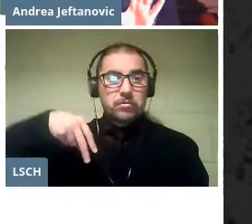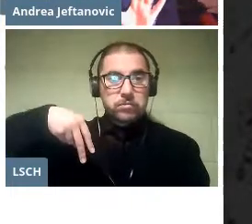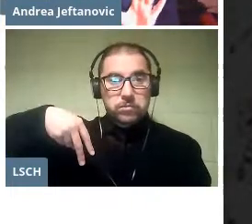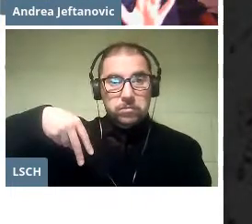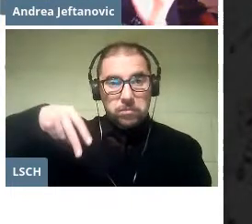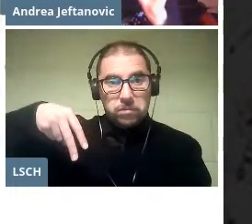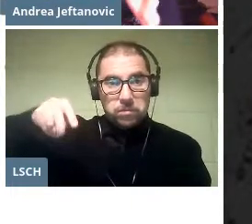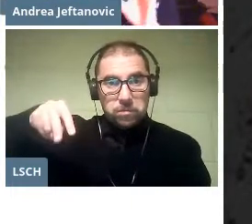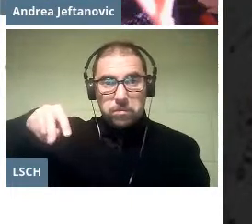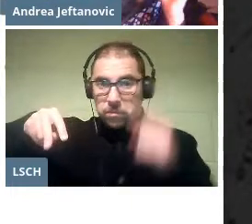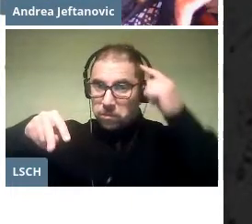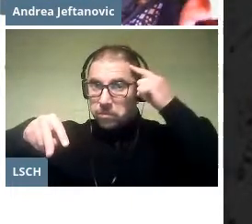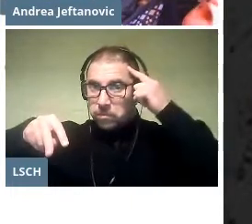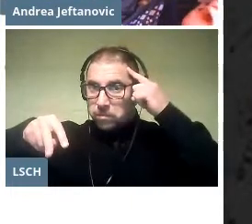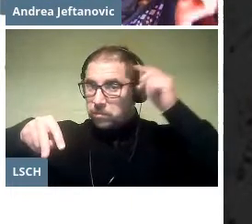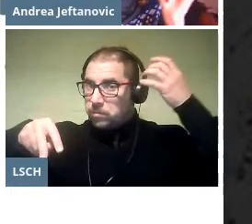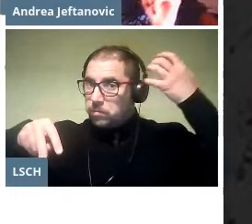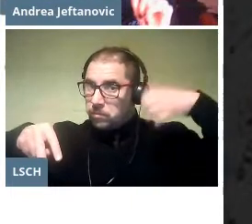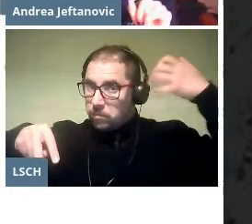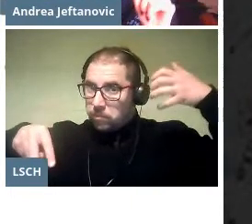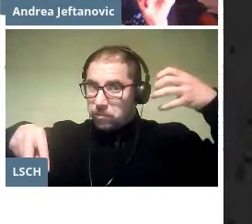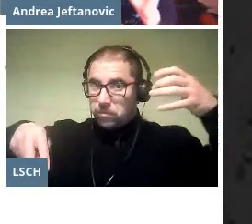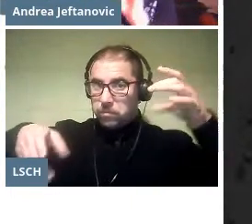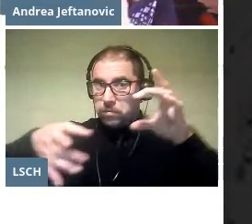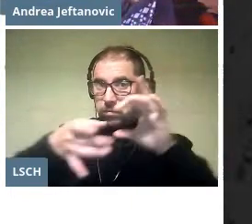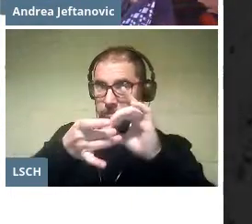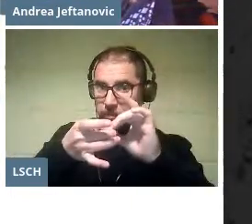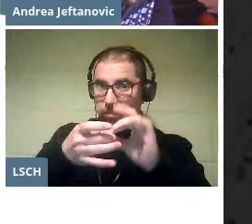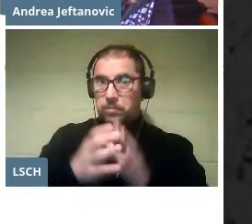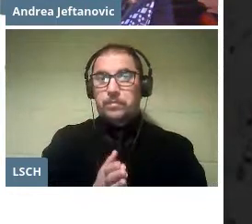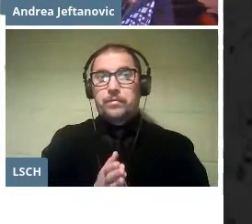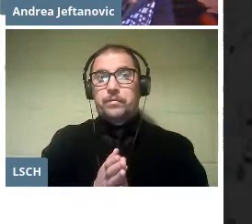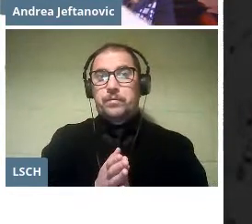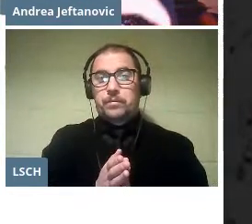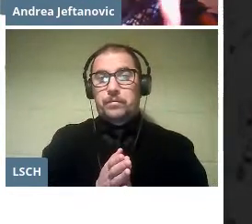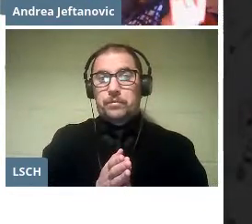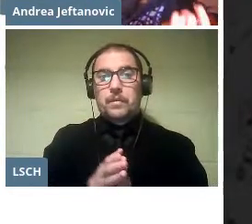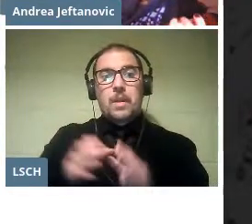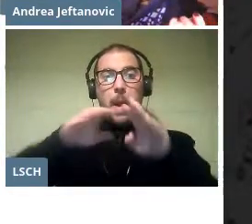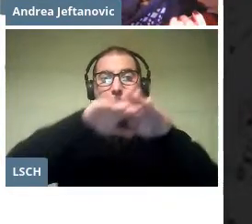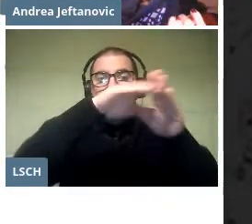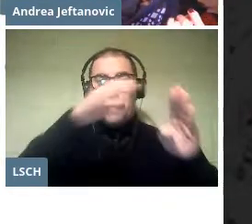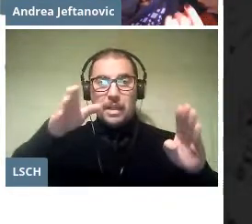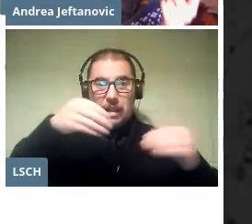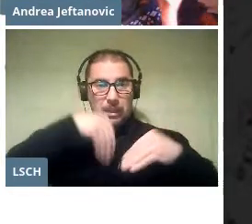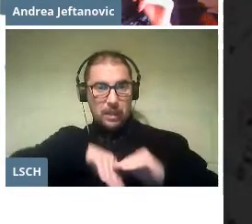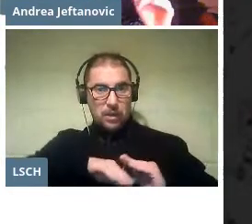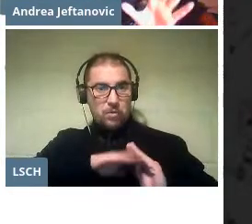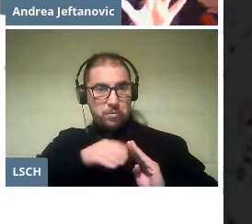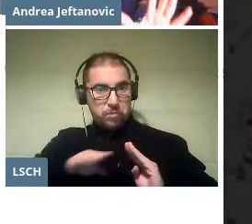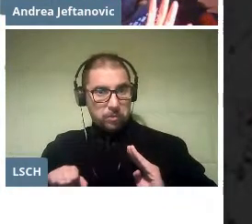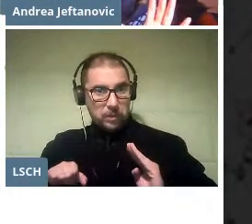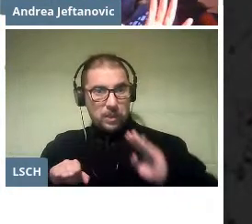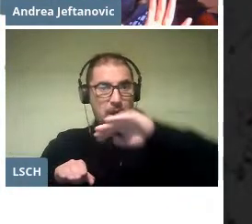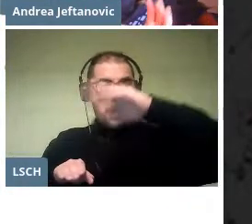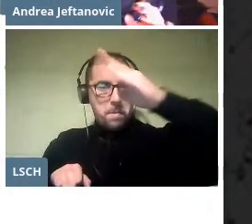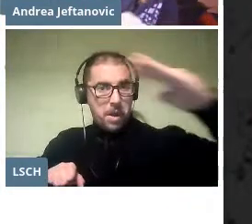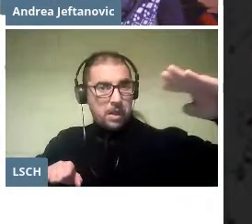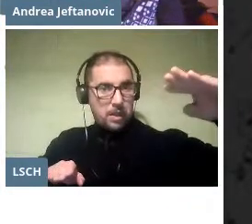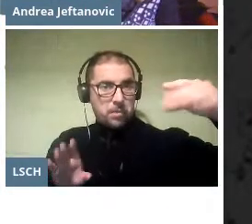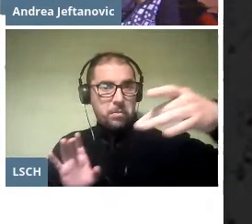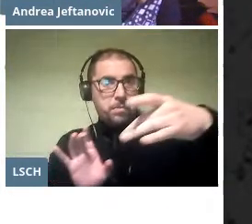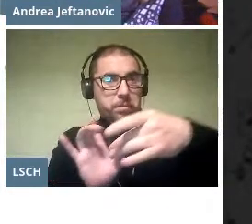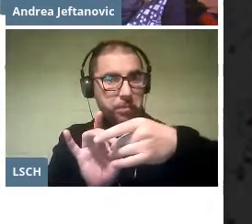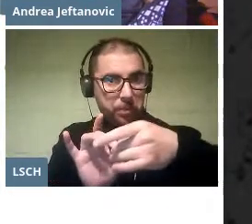pensar. Ello crea una curiosa consonancia entre el paisaje interno y el externo, sugiriendo que la mente